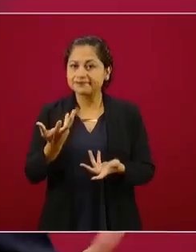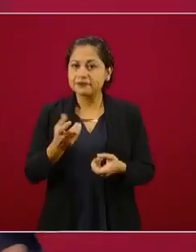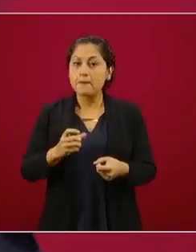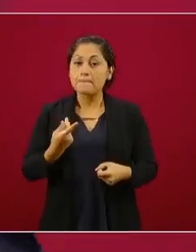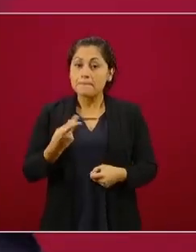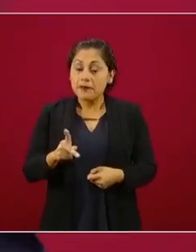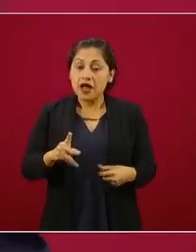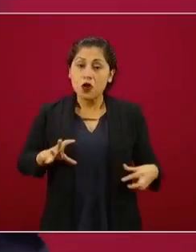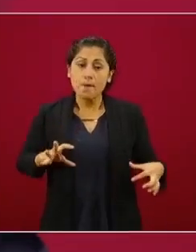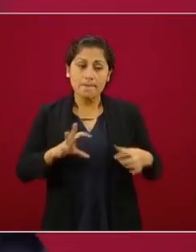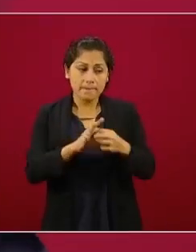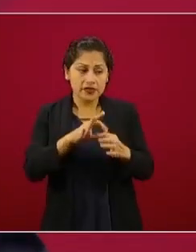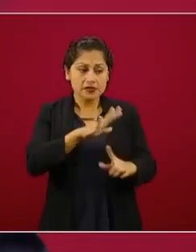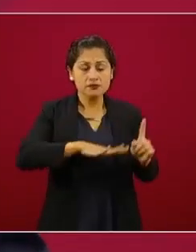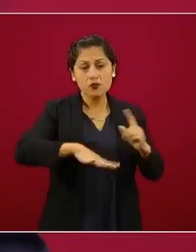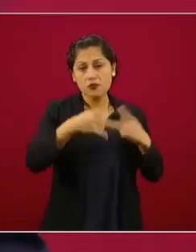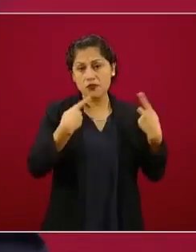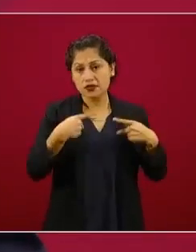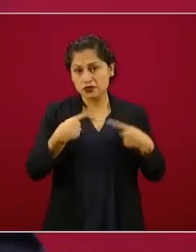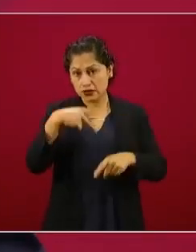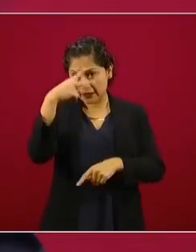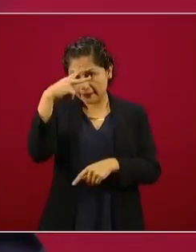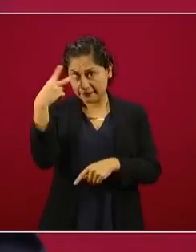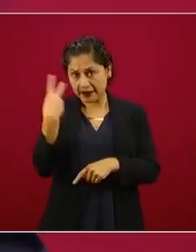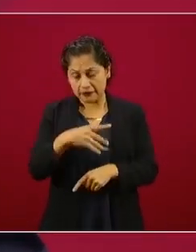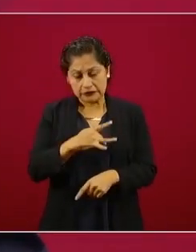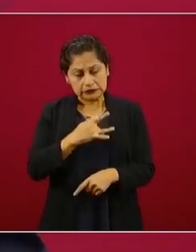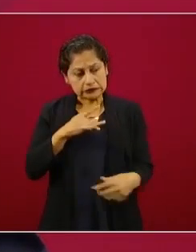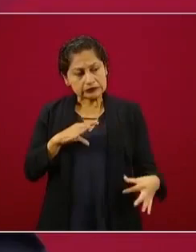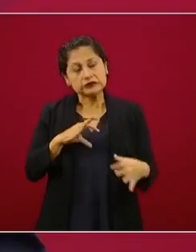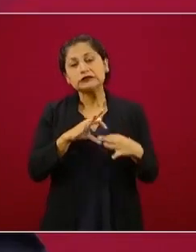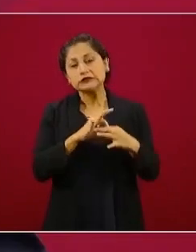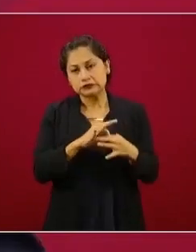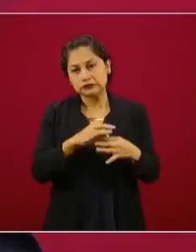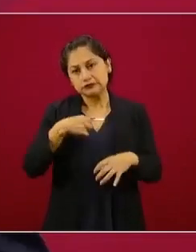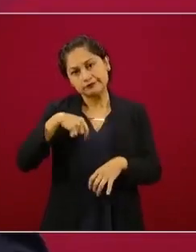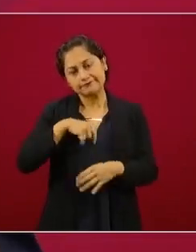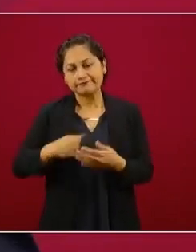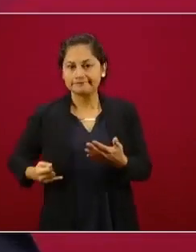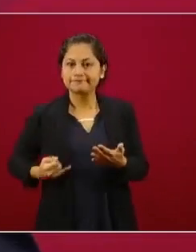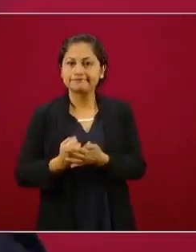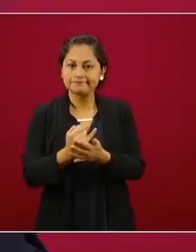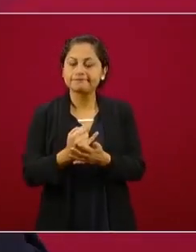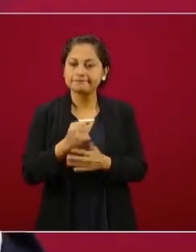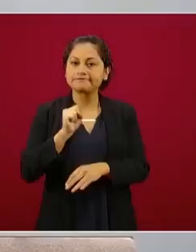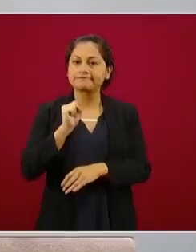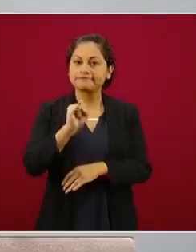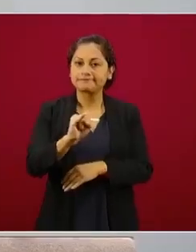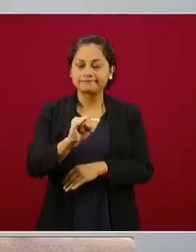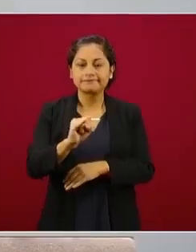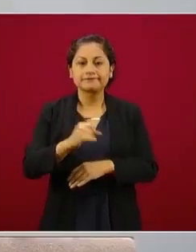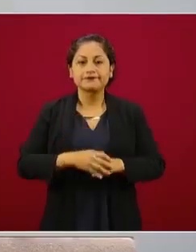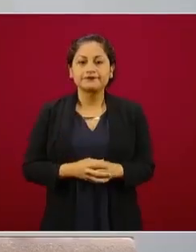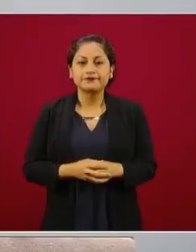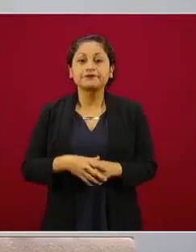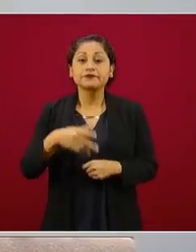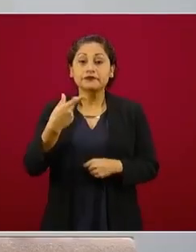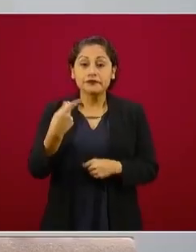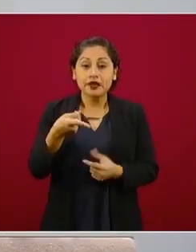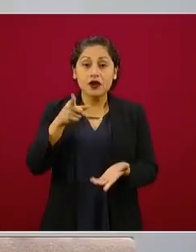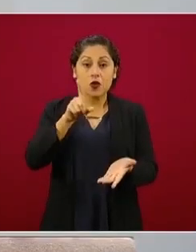lo adecuado, era lo que teníamos que hacer. Pero por otro lado, en cada muro, en cada ladrillo de cada